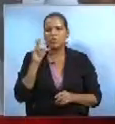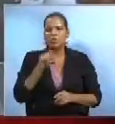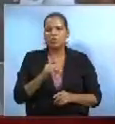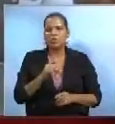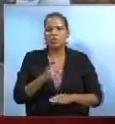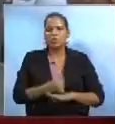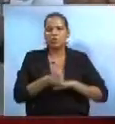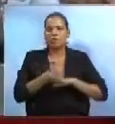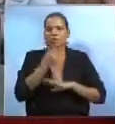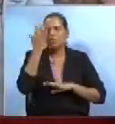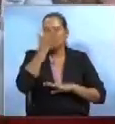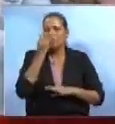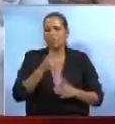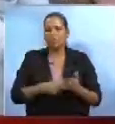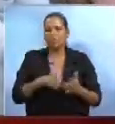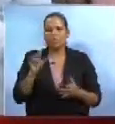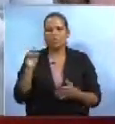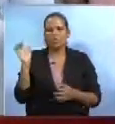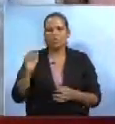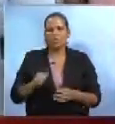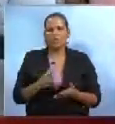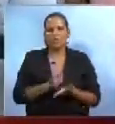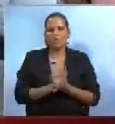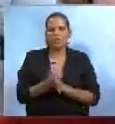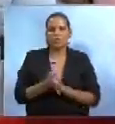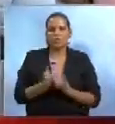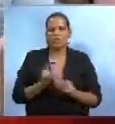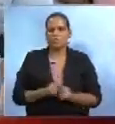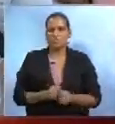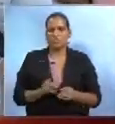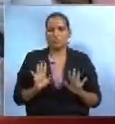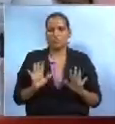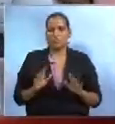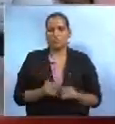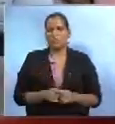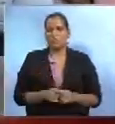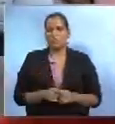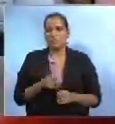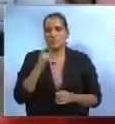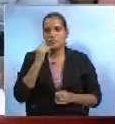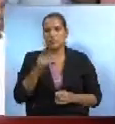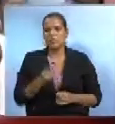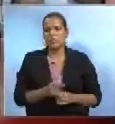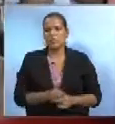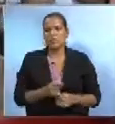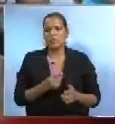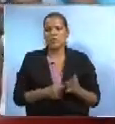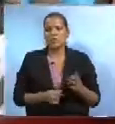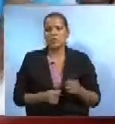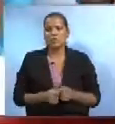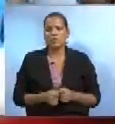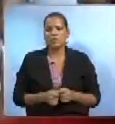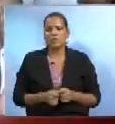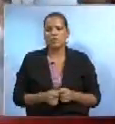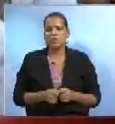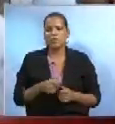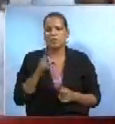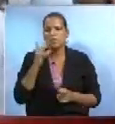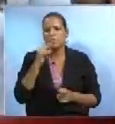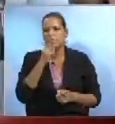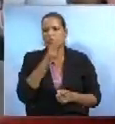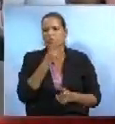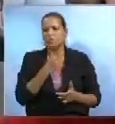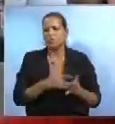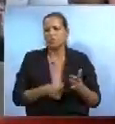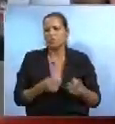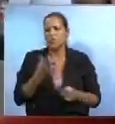autoridades de Esmeraldas han dicho de que aquí no ha pasado nada. Y de una manera, pero audaz, se ha señalado de que ese ha sido un invento.